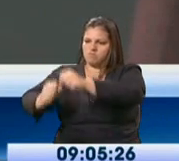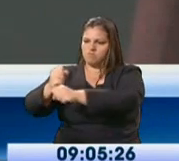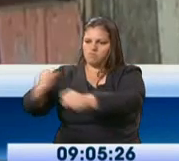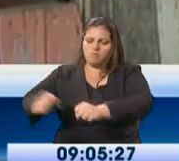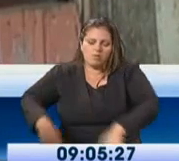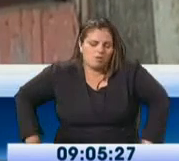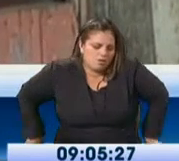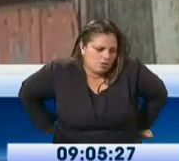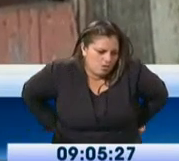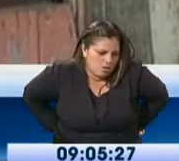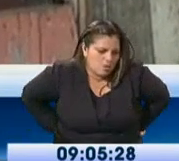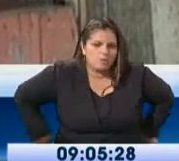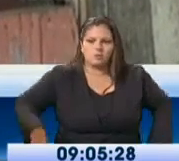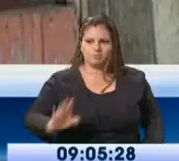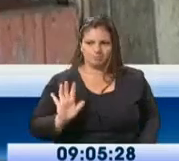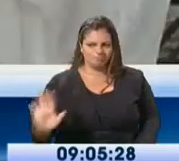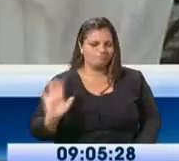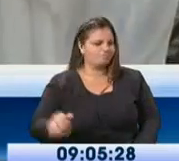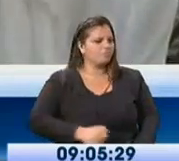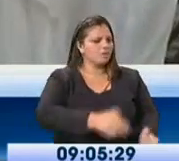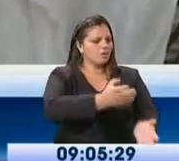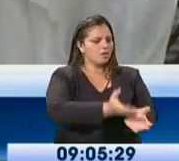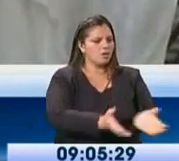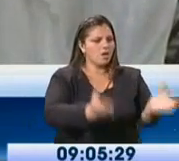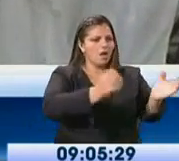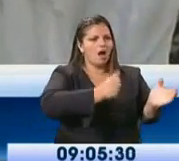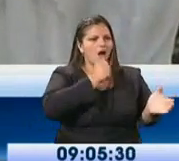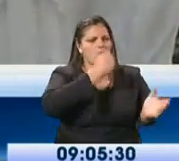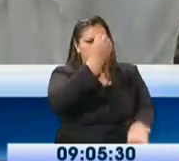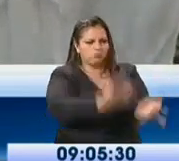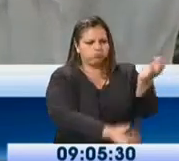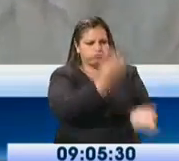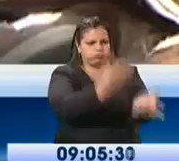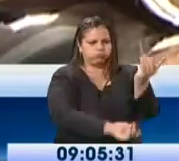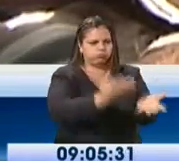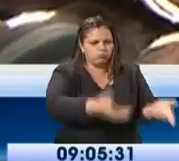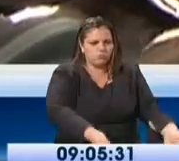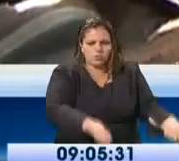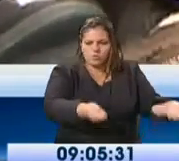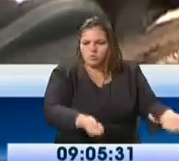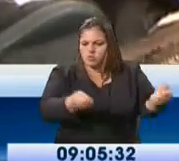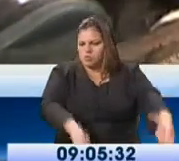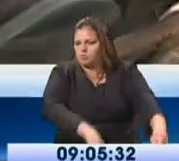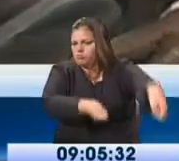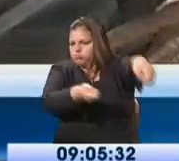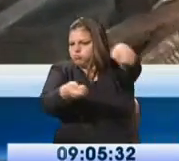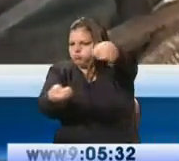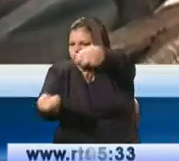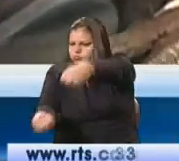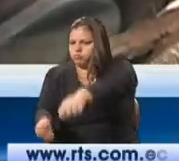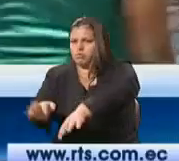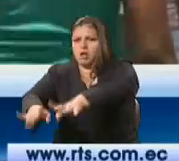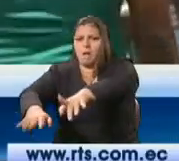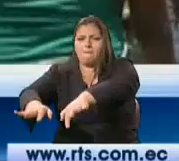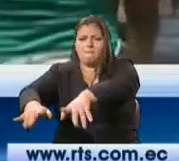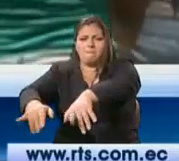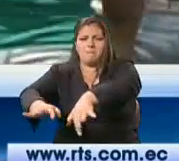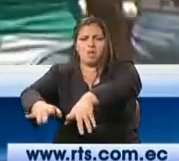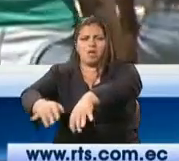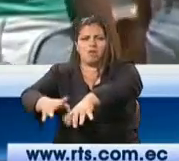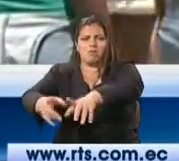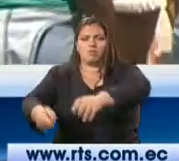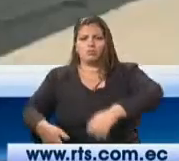pies. El caso salió a la luz cuando vecinos del menor consiguieron llevarlo a un centro médico 8 días después